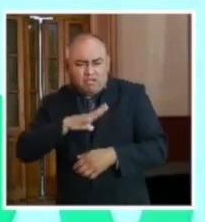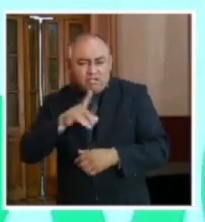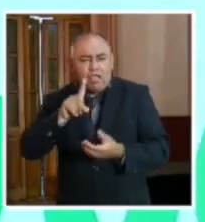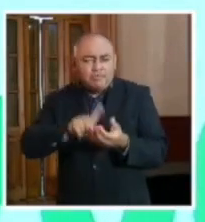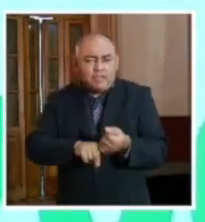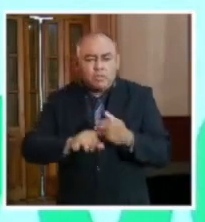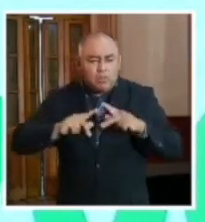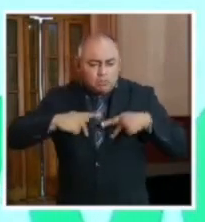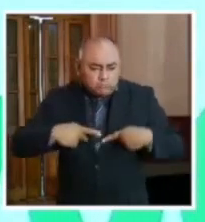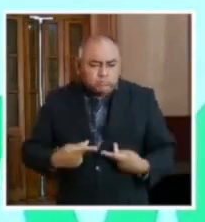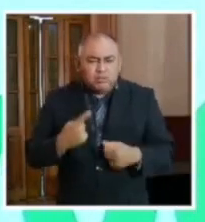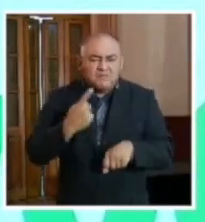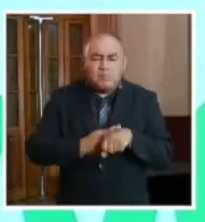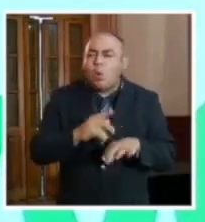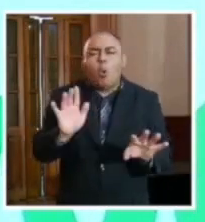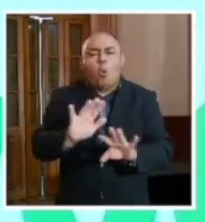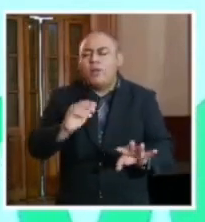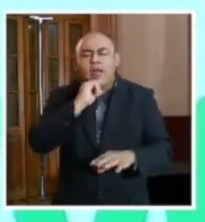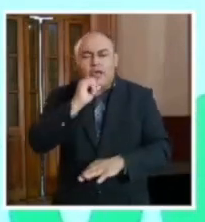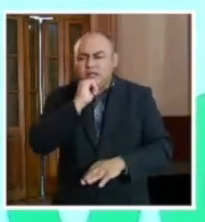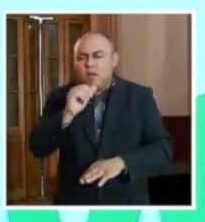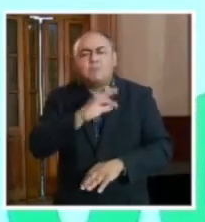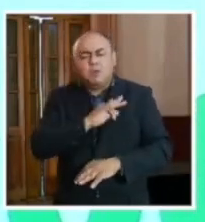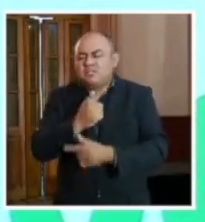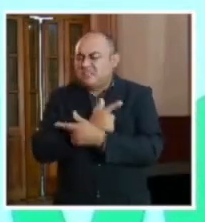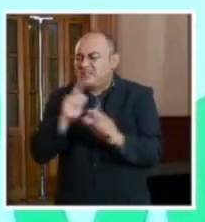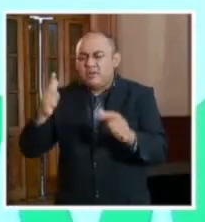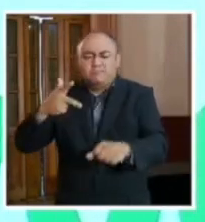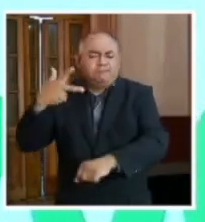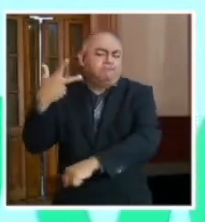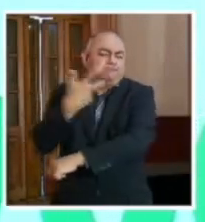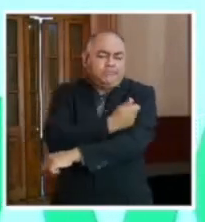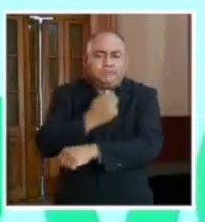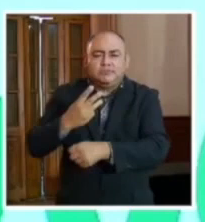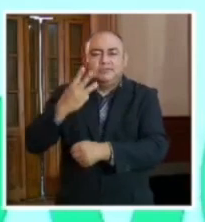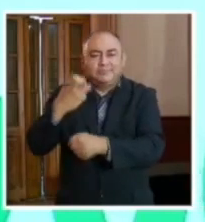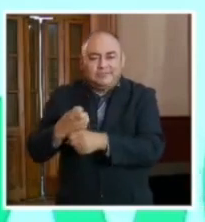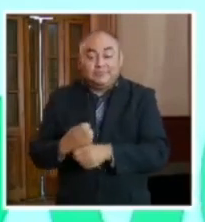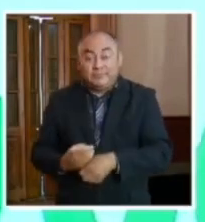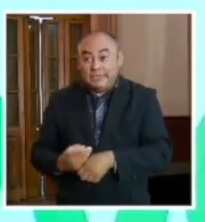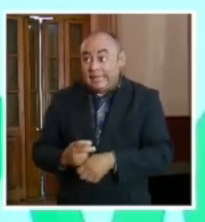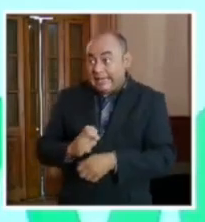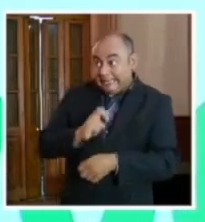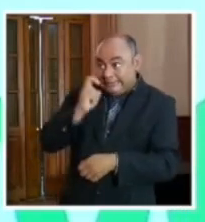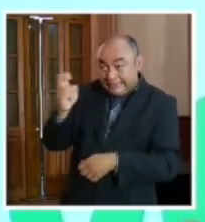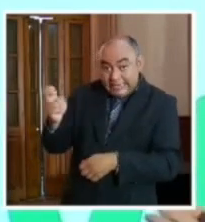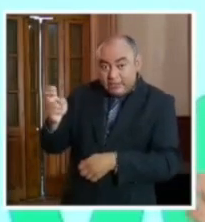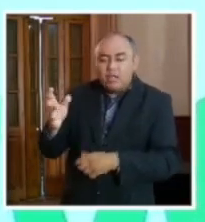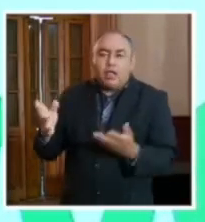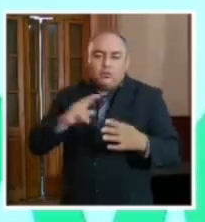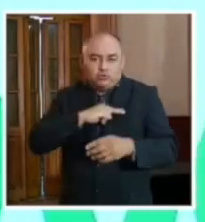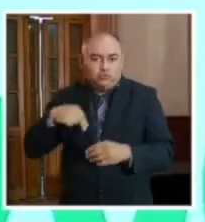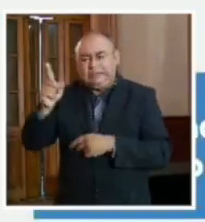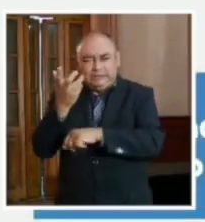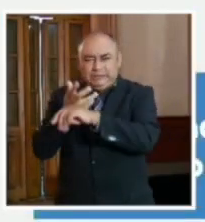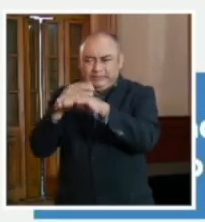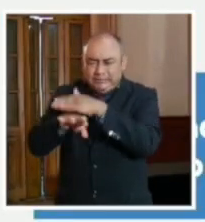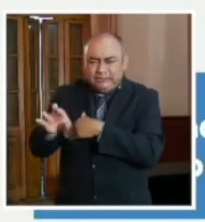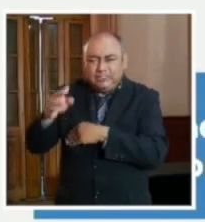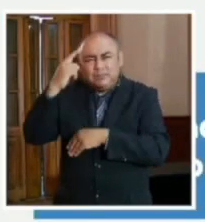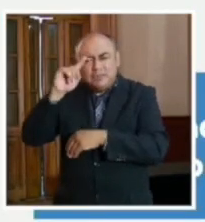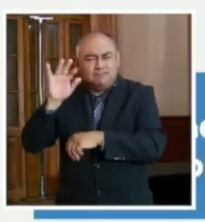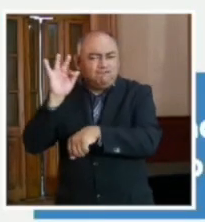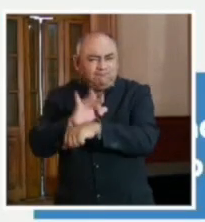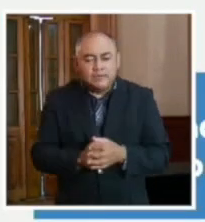informó que están teniendo muy buena respuesta y que próximamente se les aplicará una tercera dosis vamos a escuchar lo que